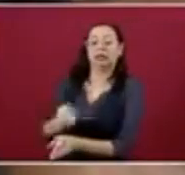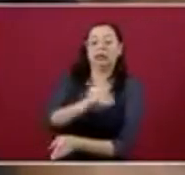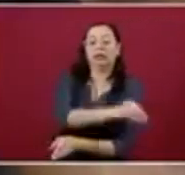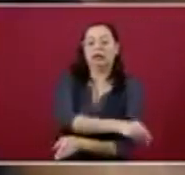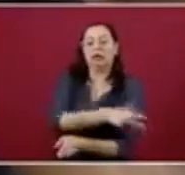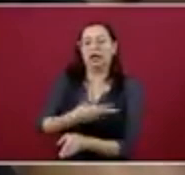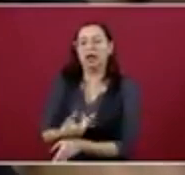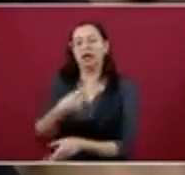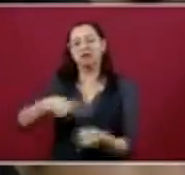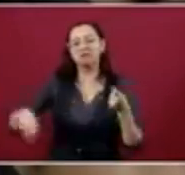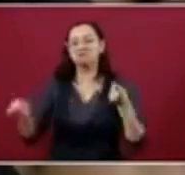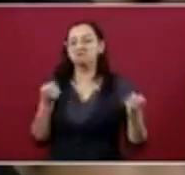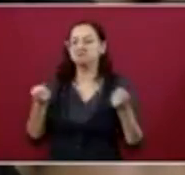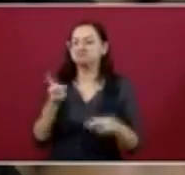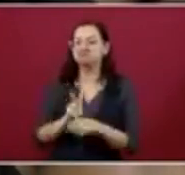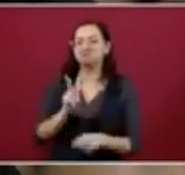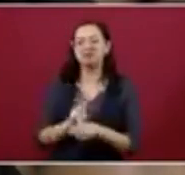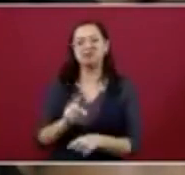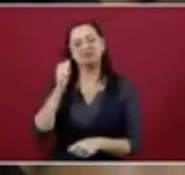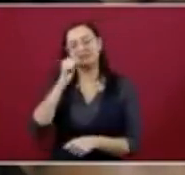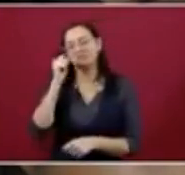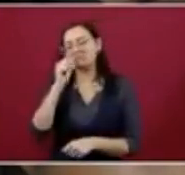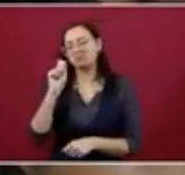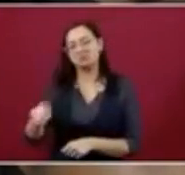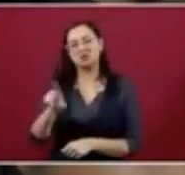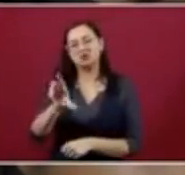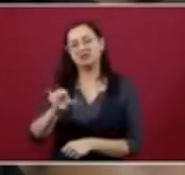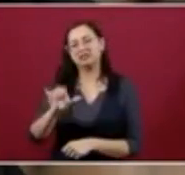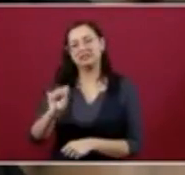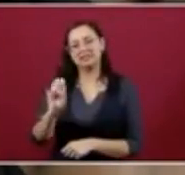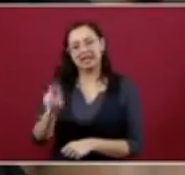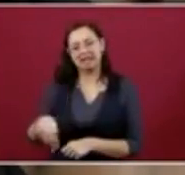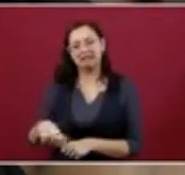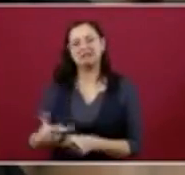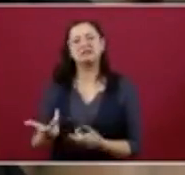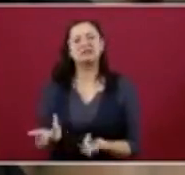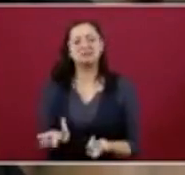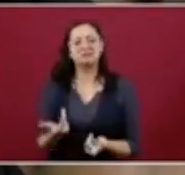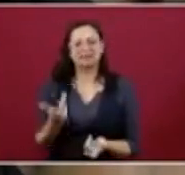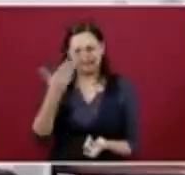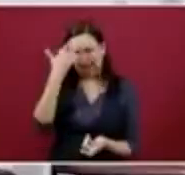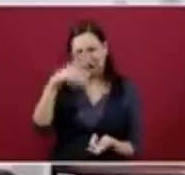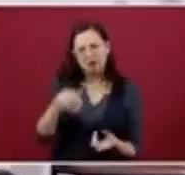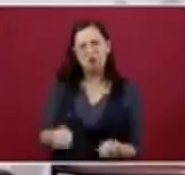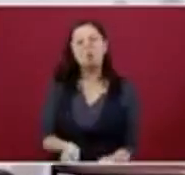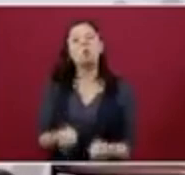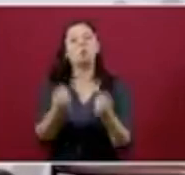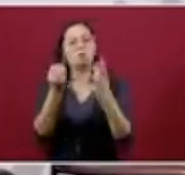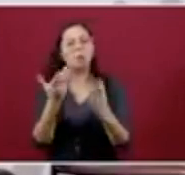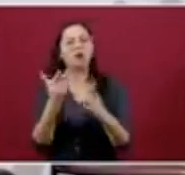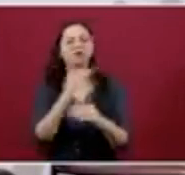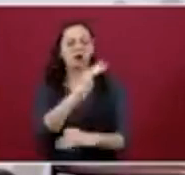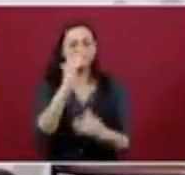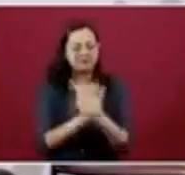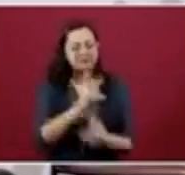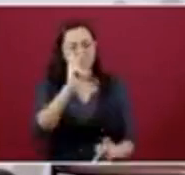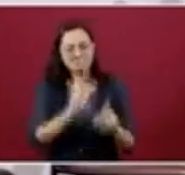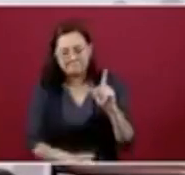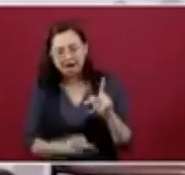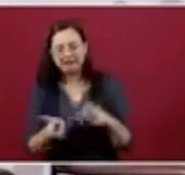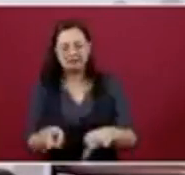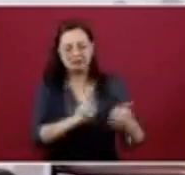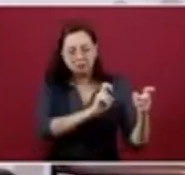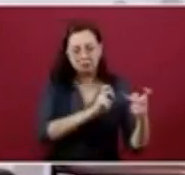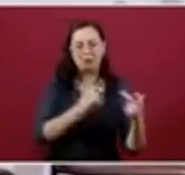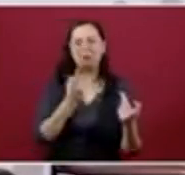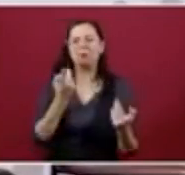control siempre de estos archivos fue el CISEN. Y si se tiene conocimiento precisamente, si están completos, si hay algún tipo de saqueo, de